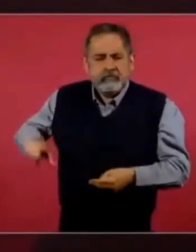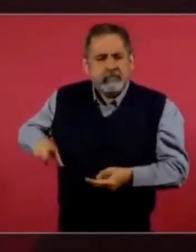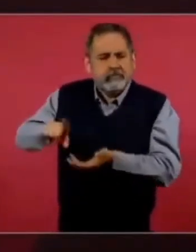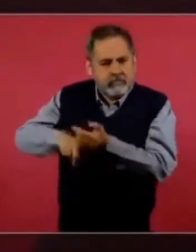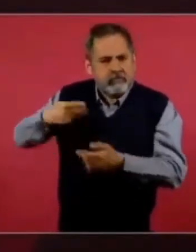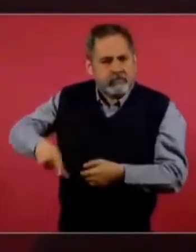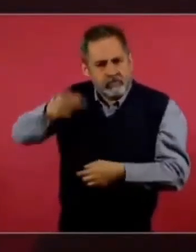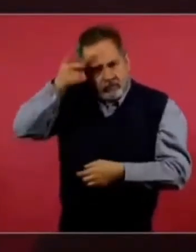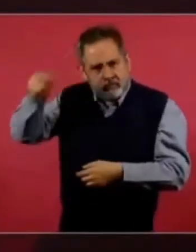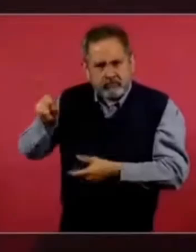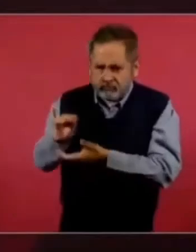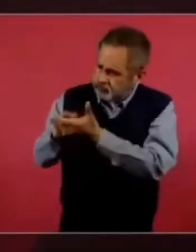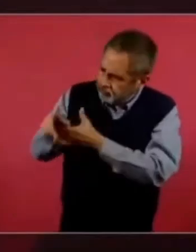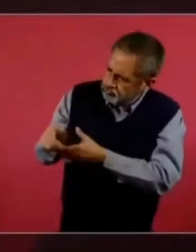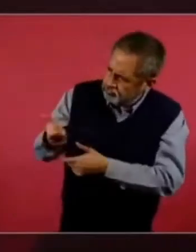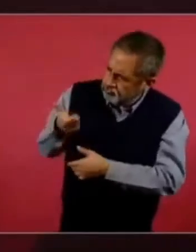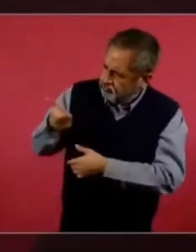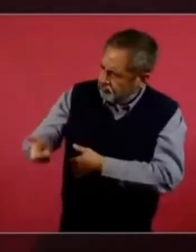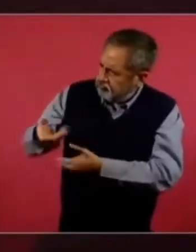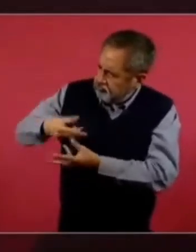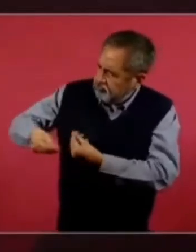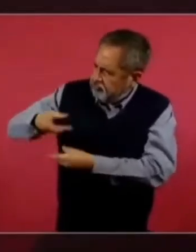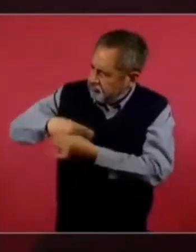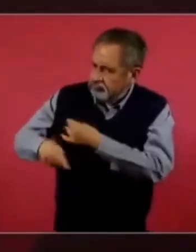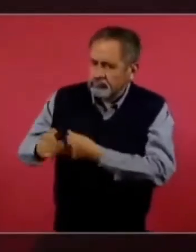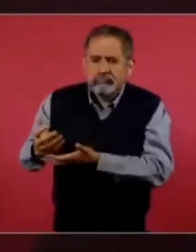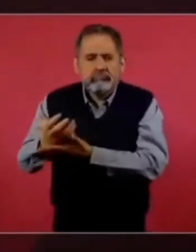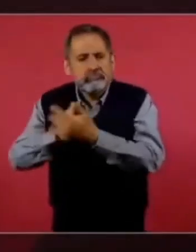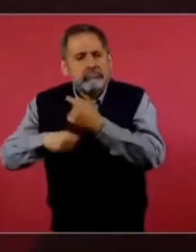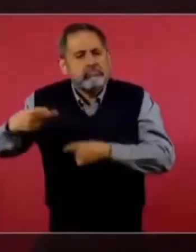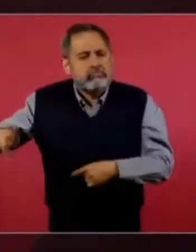El que estén todavía